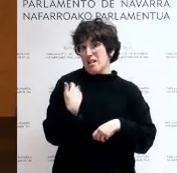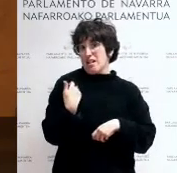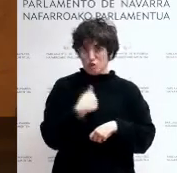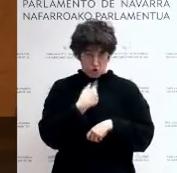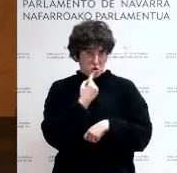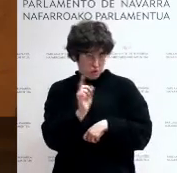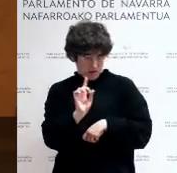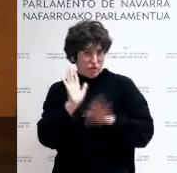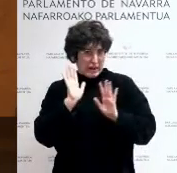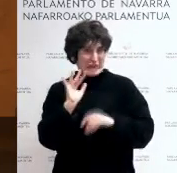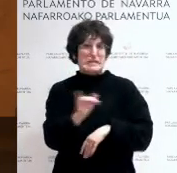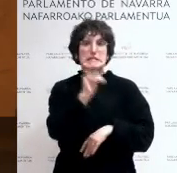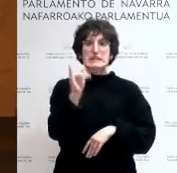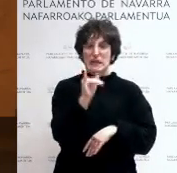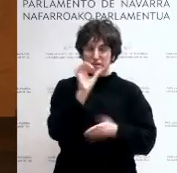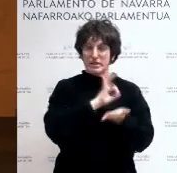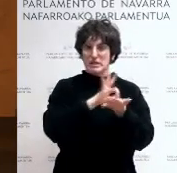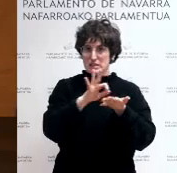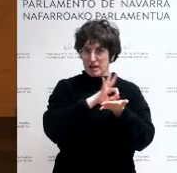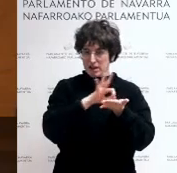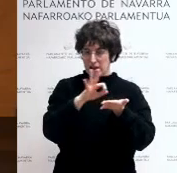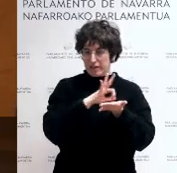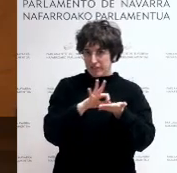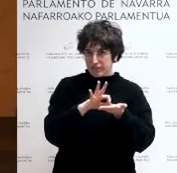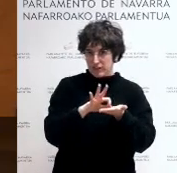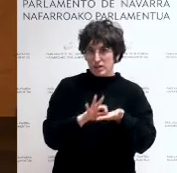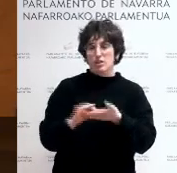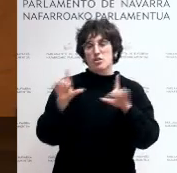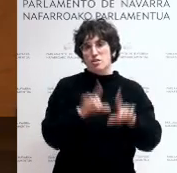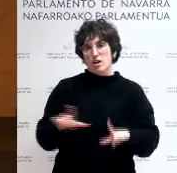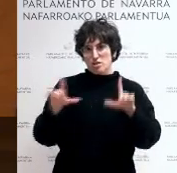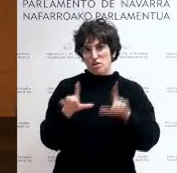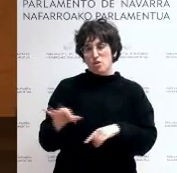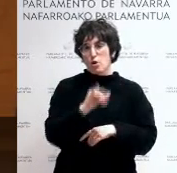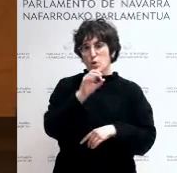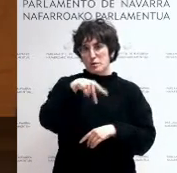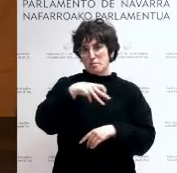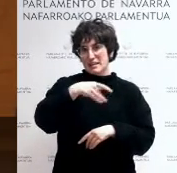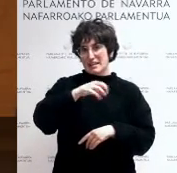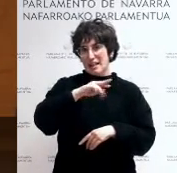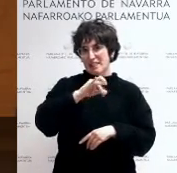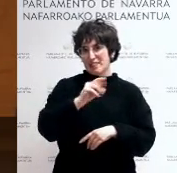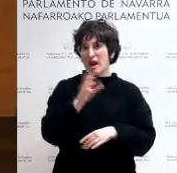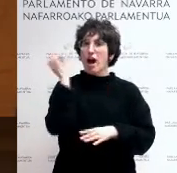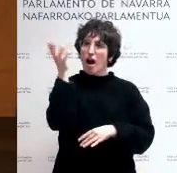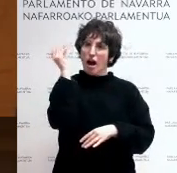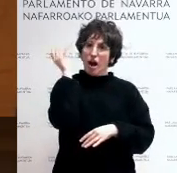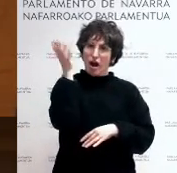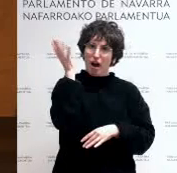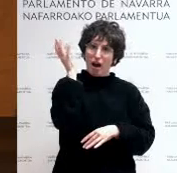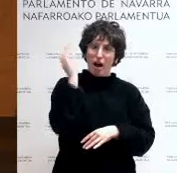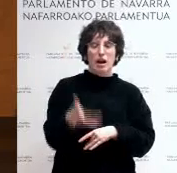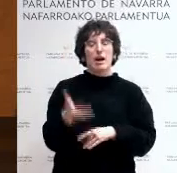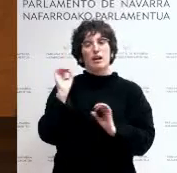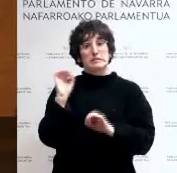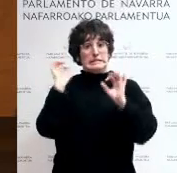el propio jefe de servicio de radiología del Hospital Universitario de Navarra, el señor Luis Miranda, en una conferencia que daba en Navarra Biomed,